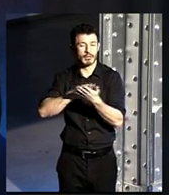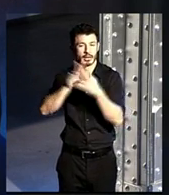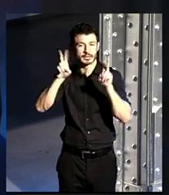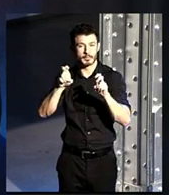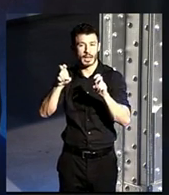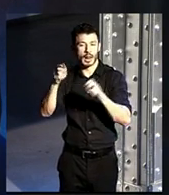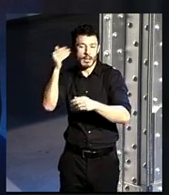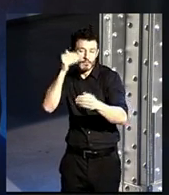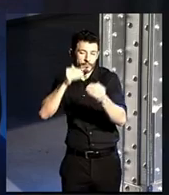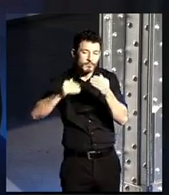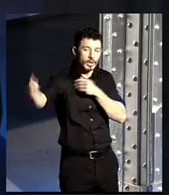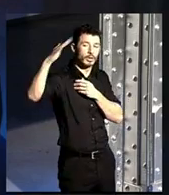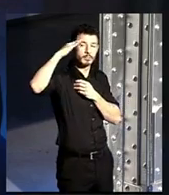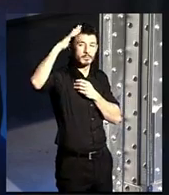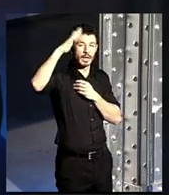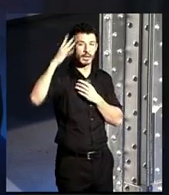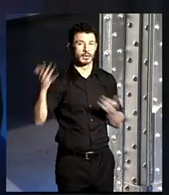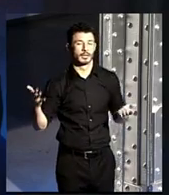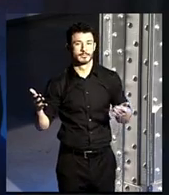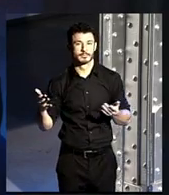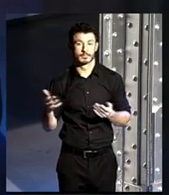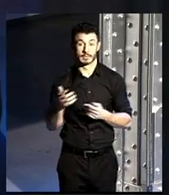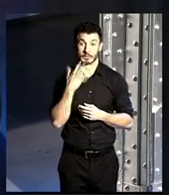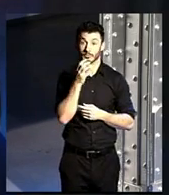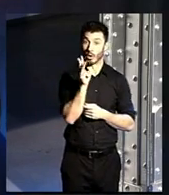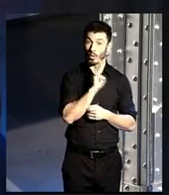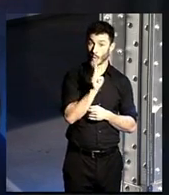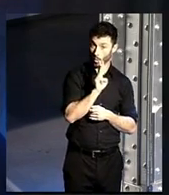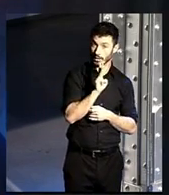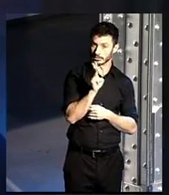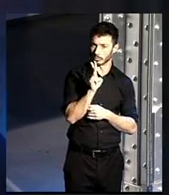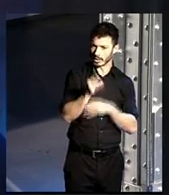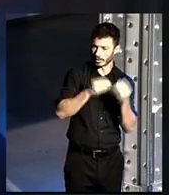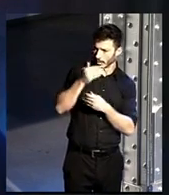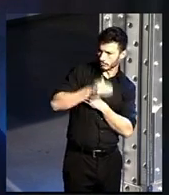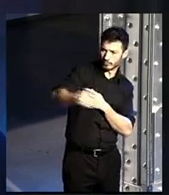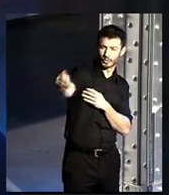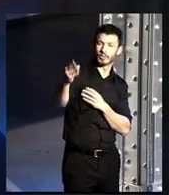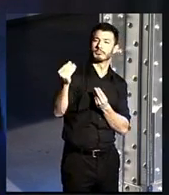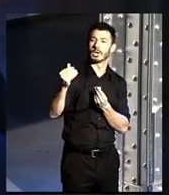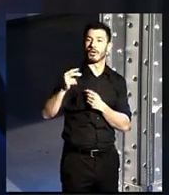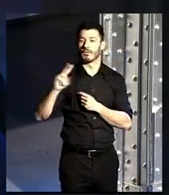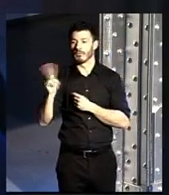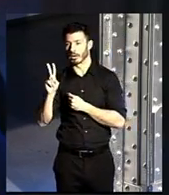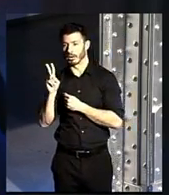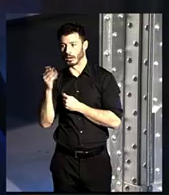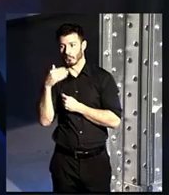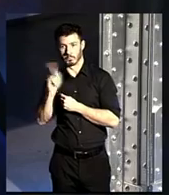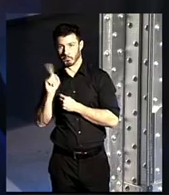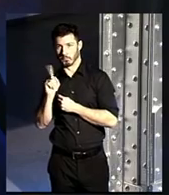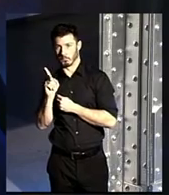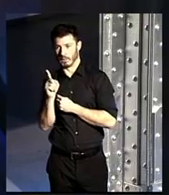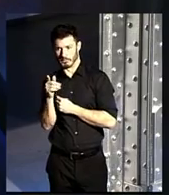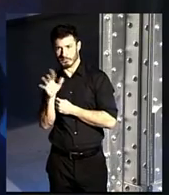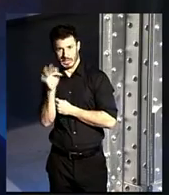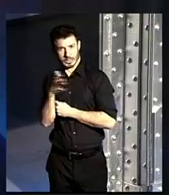más allá, que es lo que hacía Wells, y no hacía Verne. pero no hacía Verne. Y no quería hacerlo. No quería hacerlo, no se lo proponía,